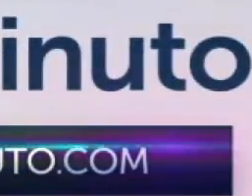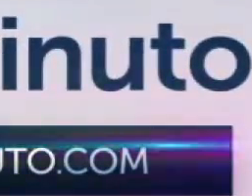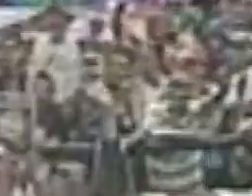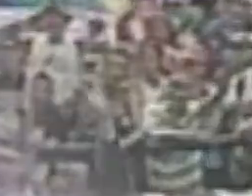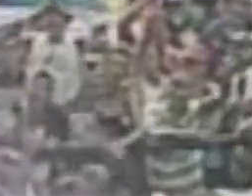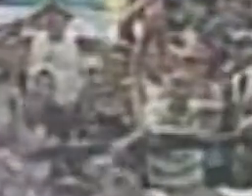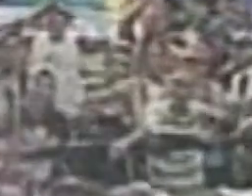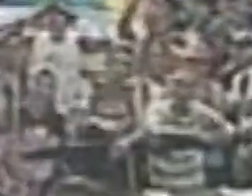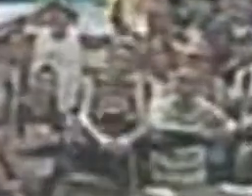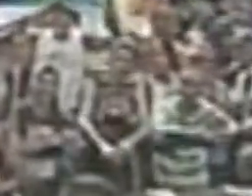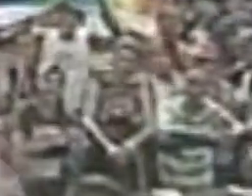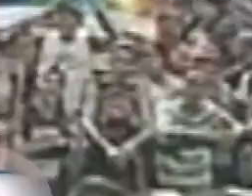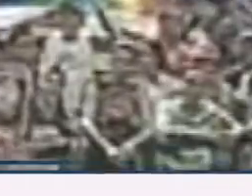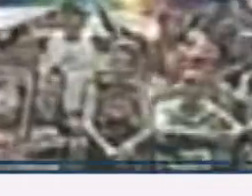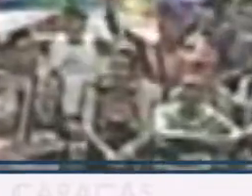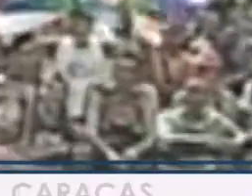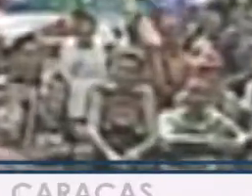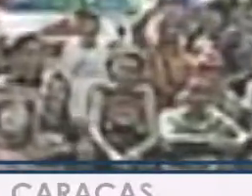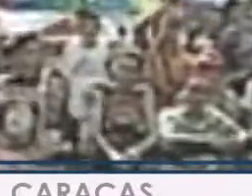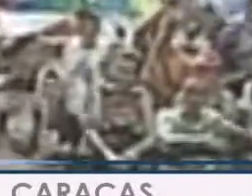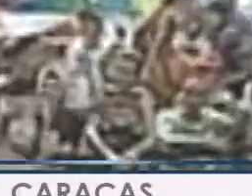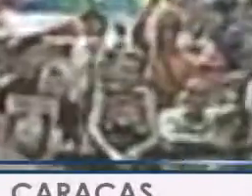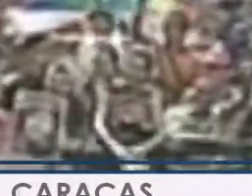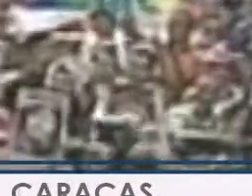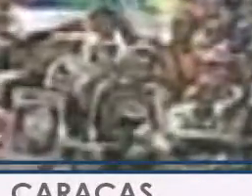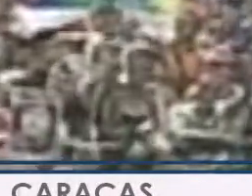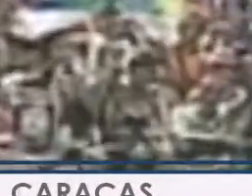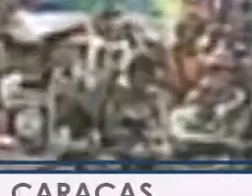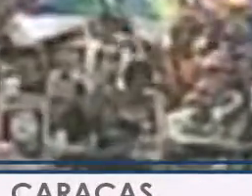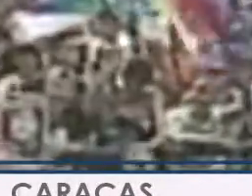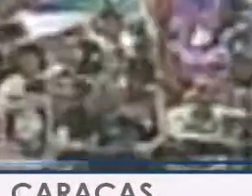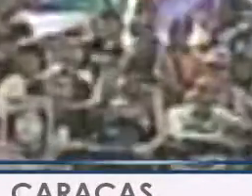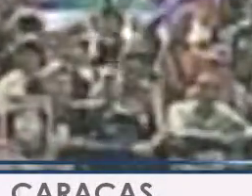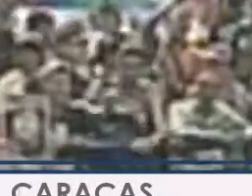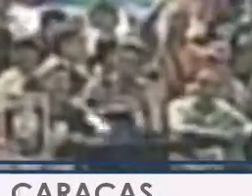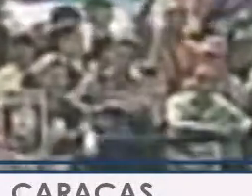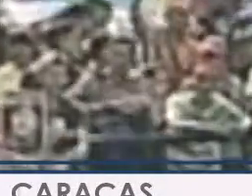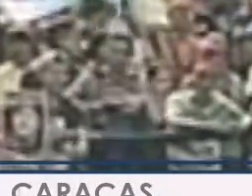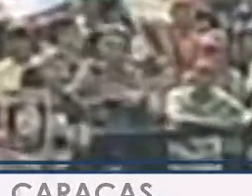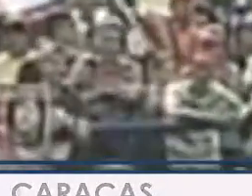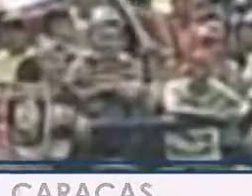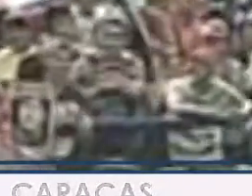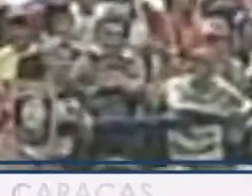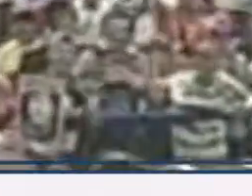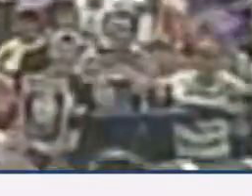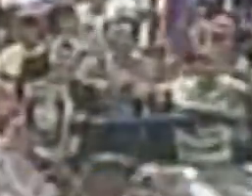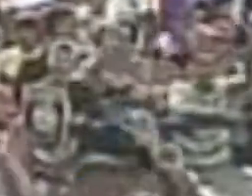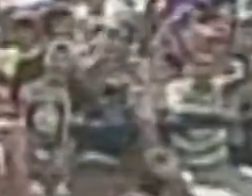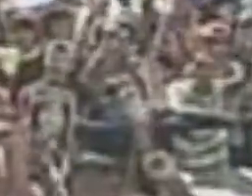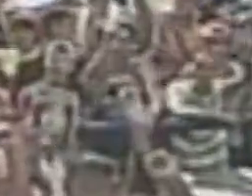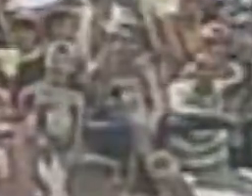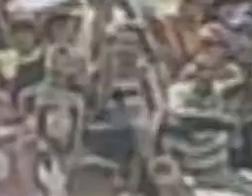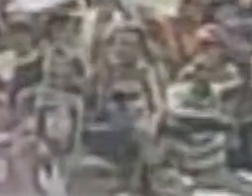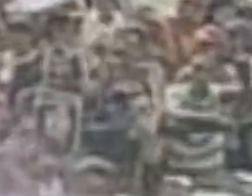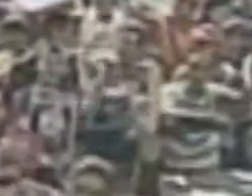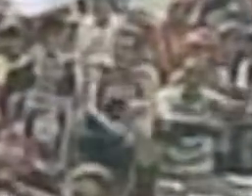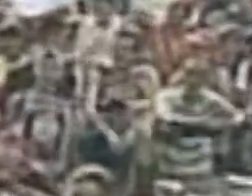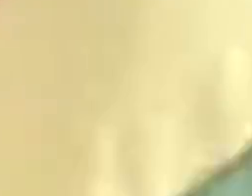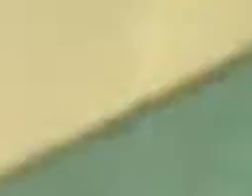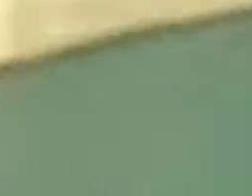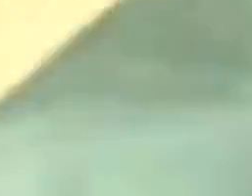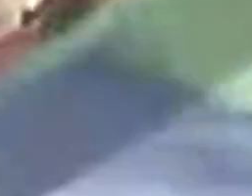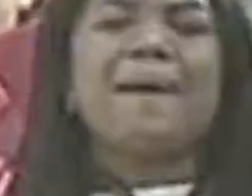el presidente nicolás maduro probó un aumento de salarios de 54 por ciento para los trabajadores universitarios el cual será